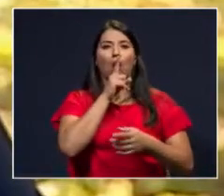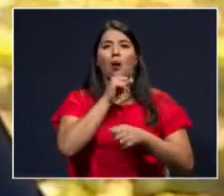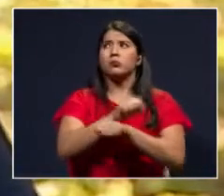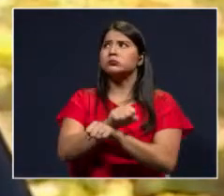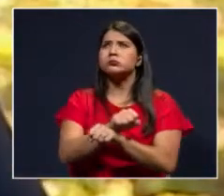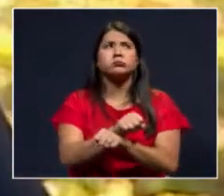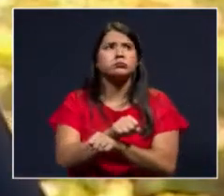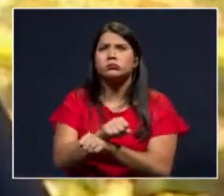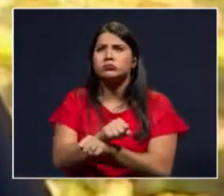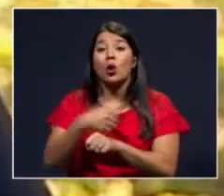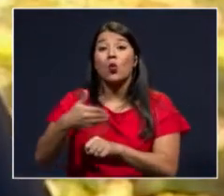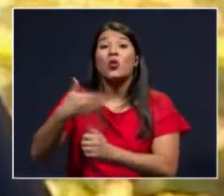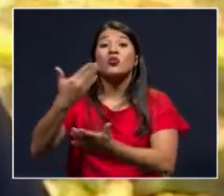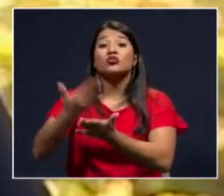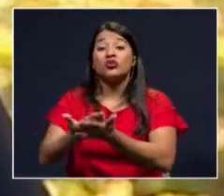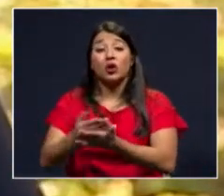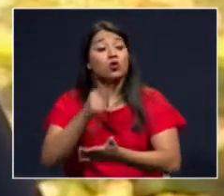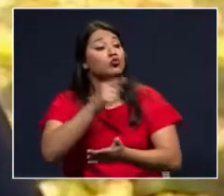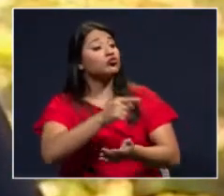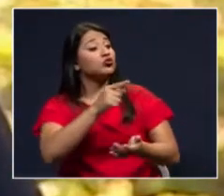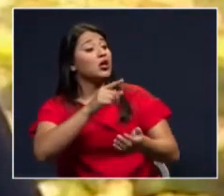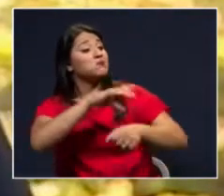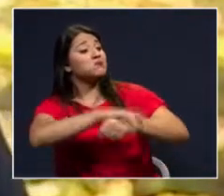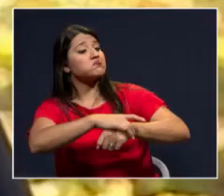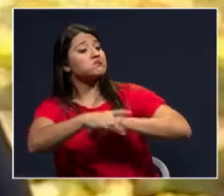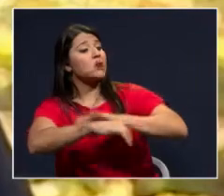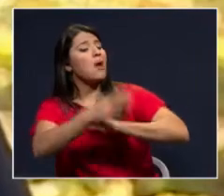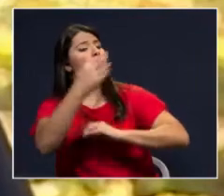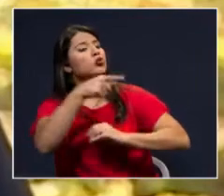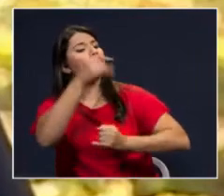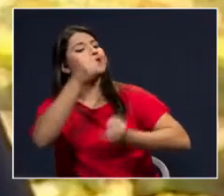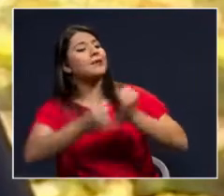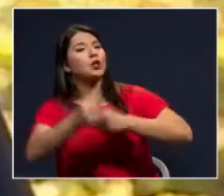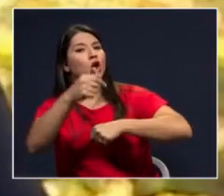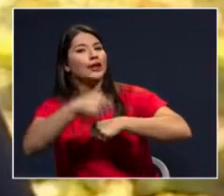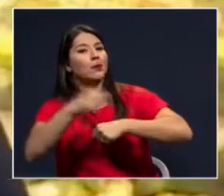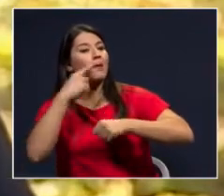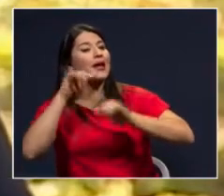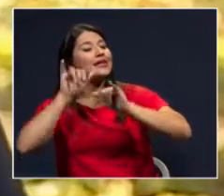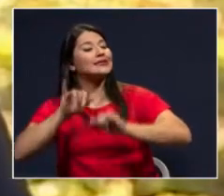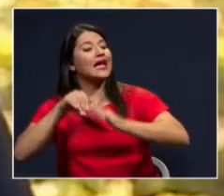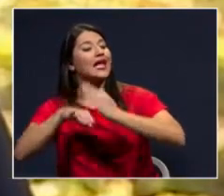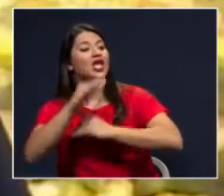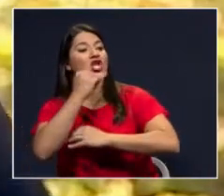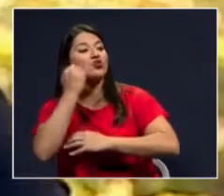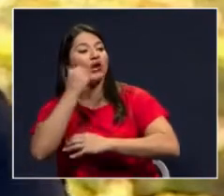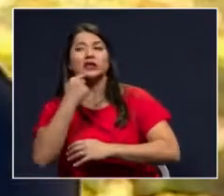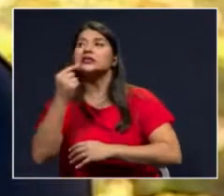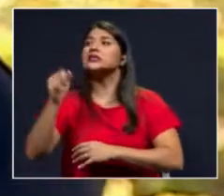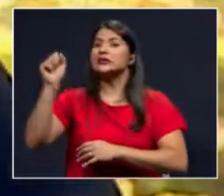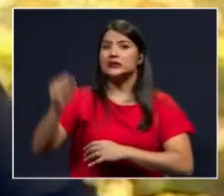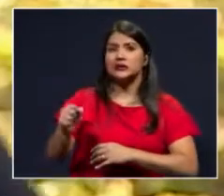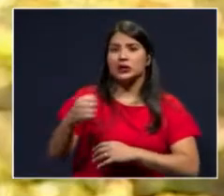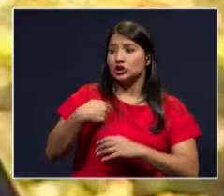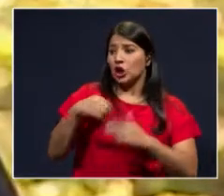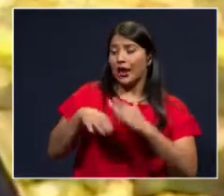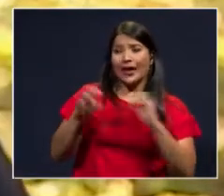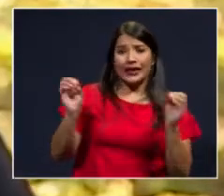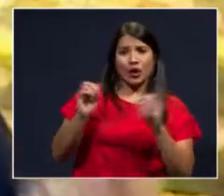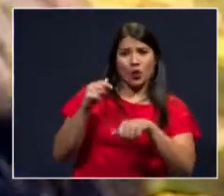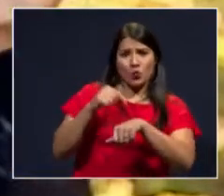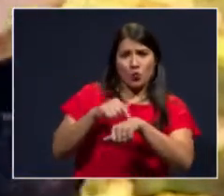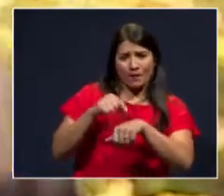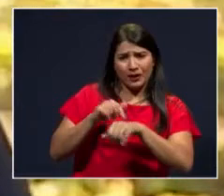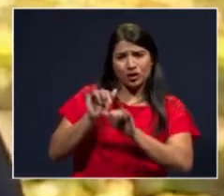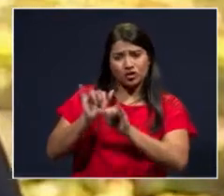migratorio porque usted tiene su visa vencida en territorio israelí. Y ella dice: sí, pero es que yo en ningún momento he estado en